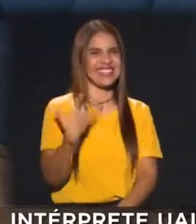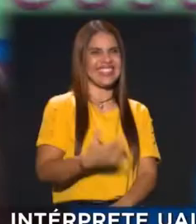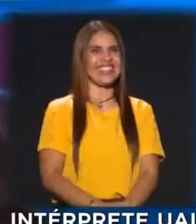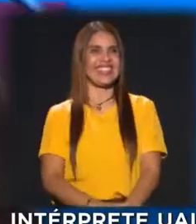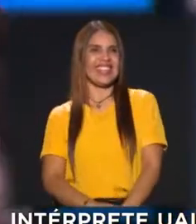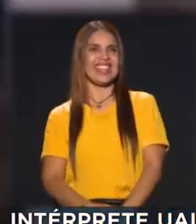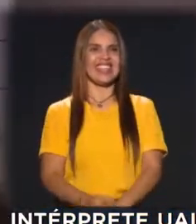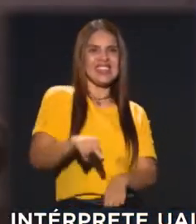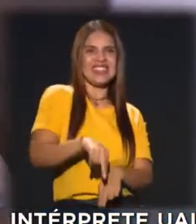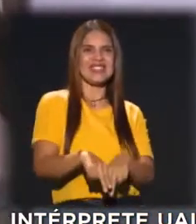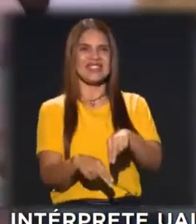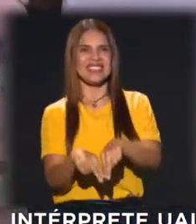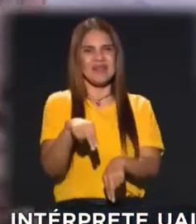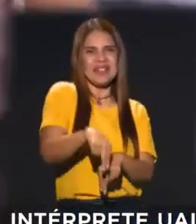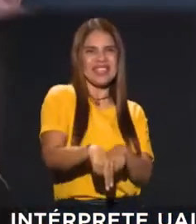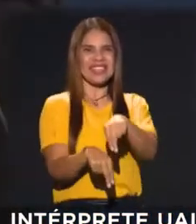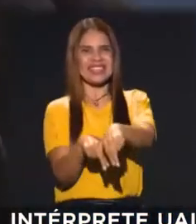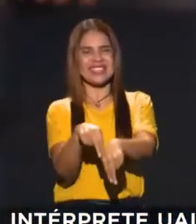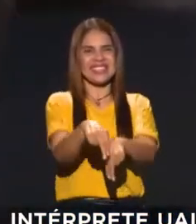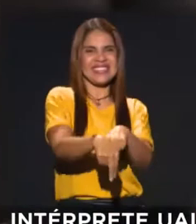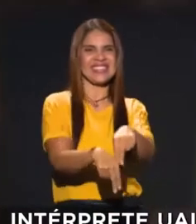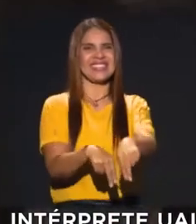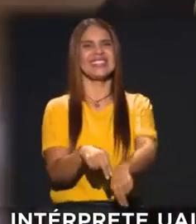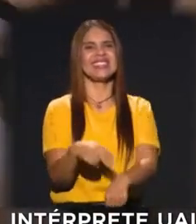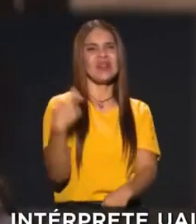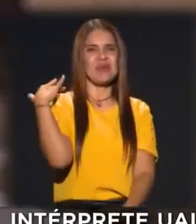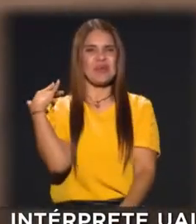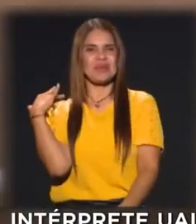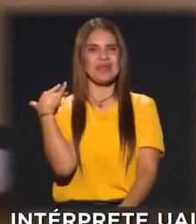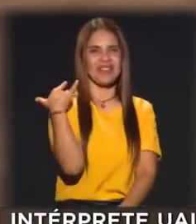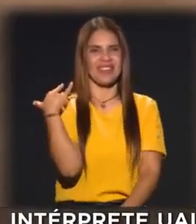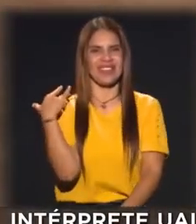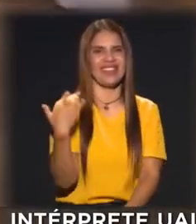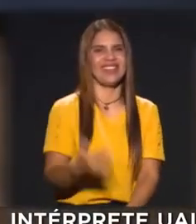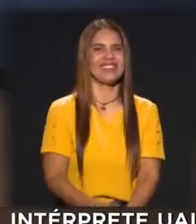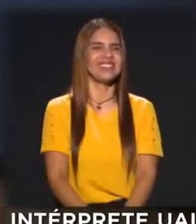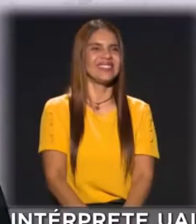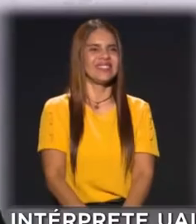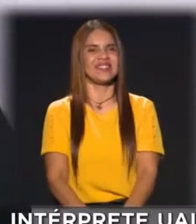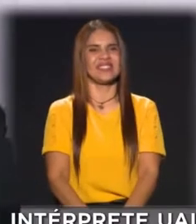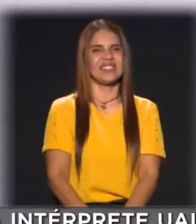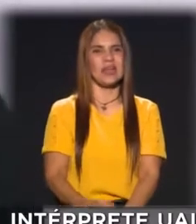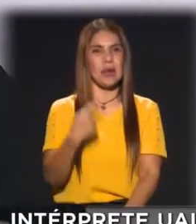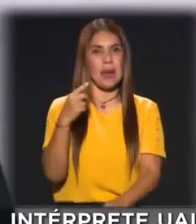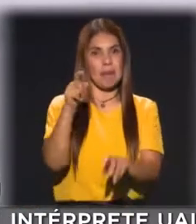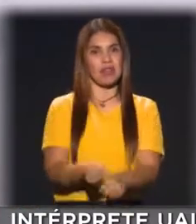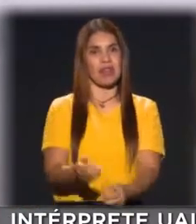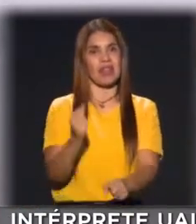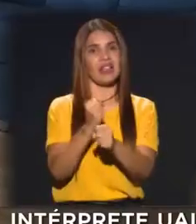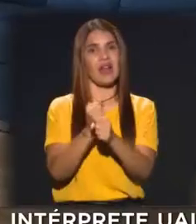Esa es durita. Sí, okay. Qué brincadito, muy sí. Muy fácil, muy bien. Y ahorita, el agricultor